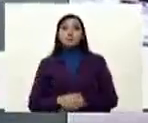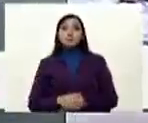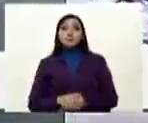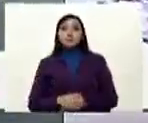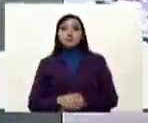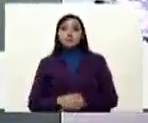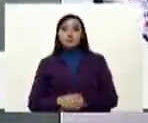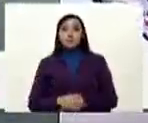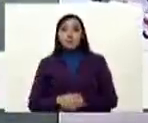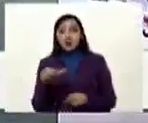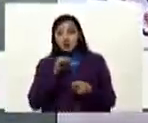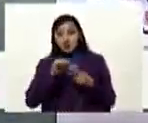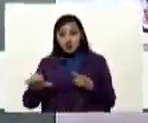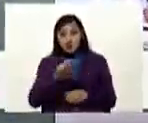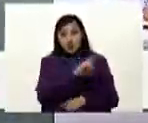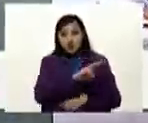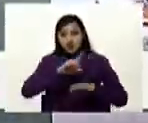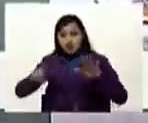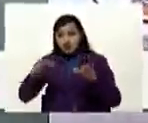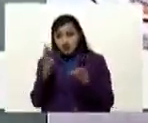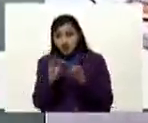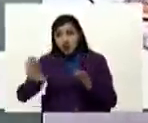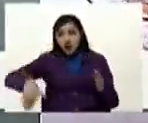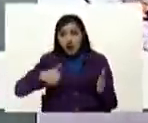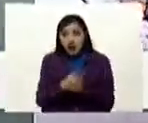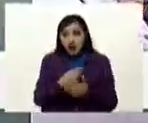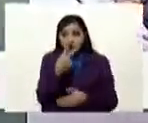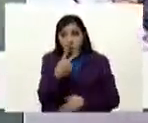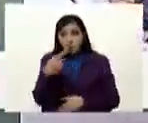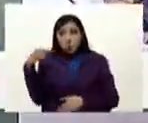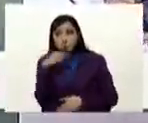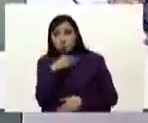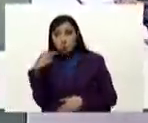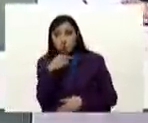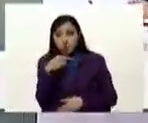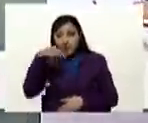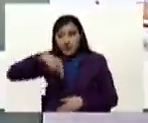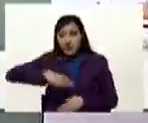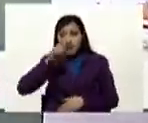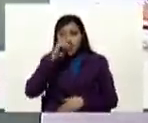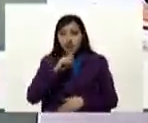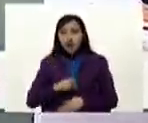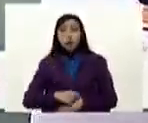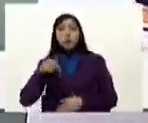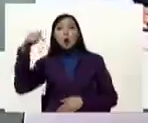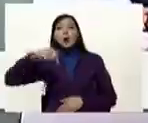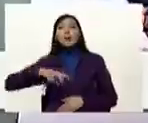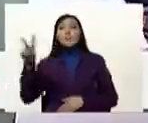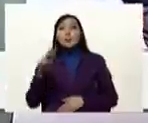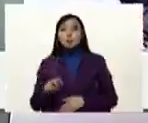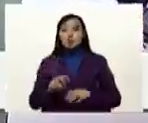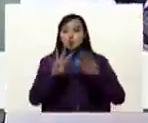Durante la semana del 26 de septiembre al 2 de octubre de 2021, tuvimos en el país